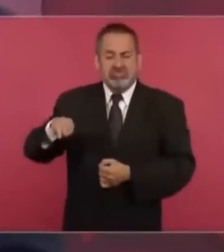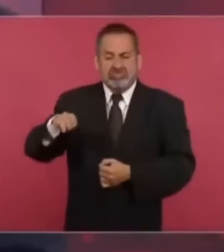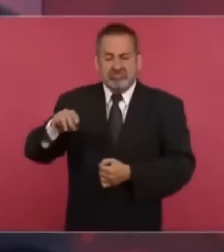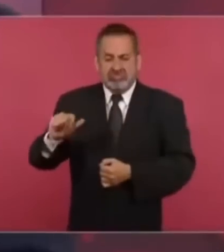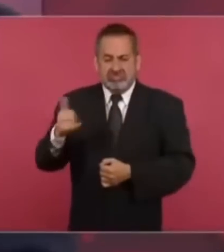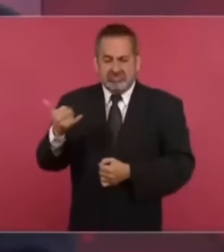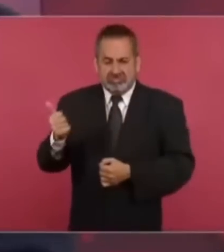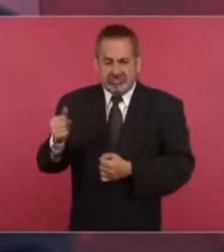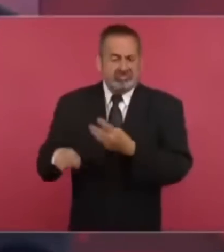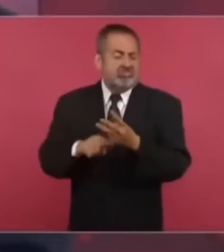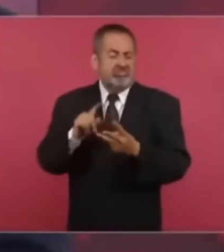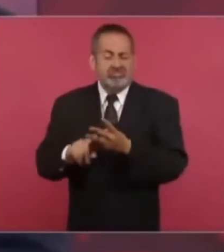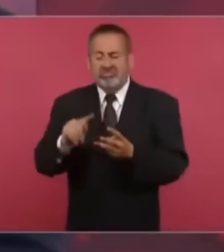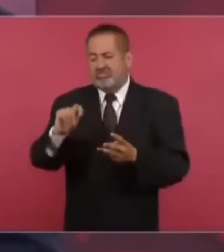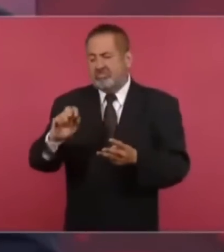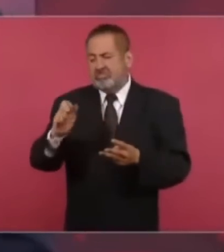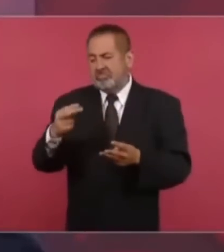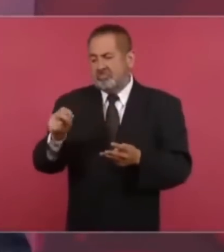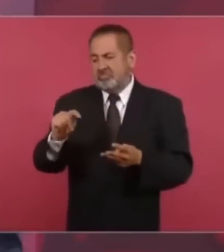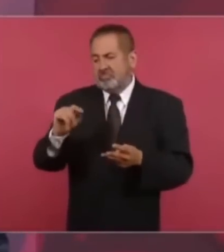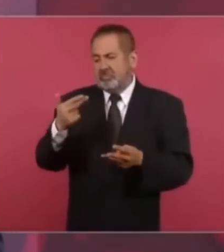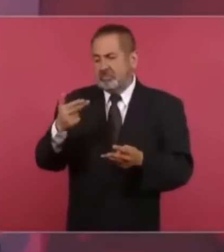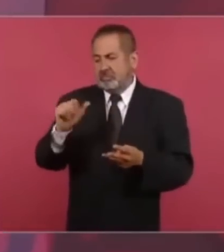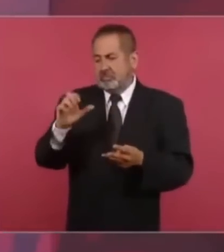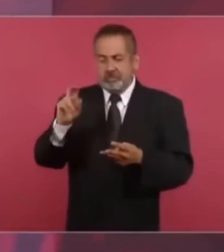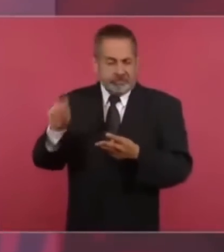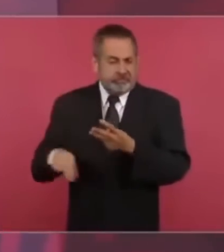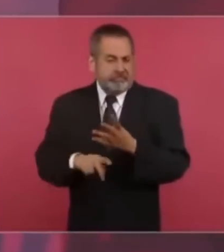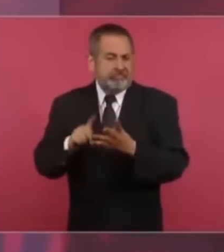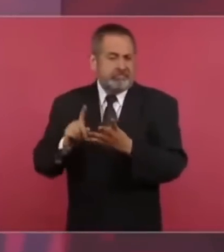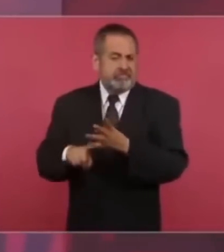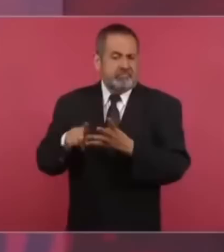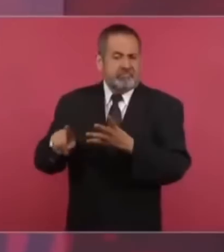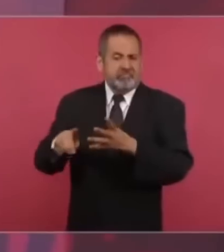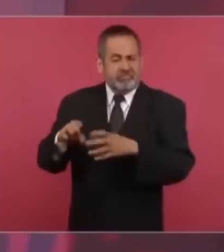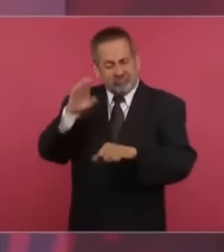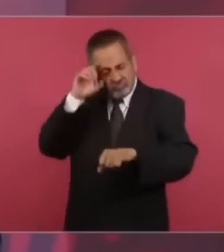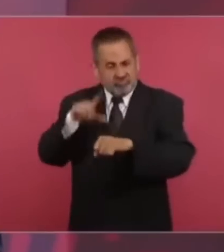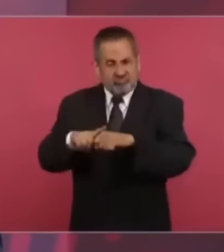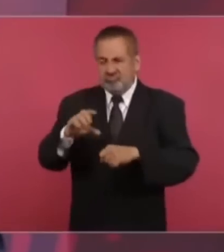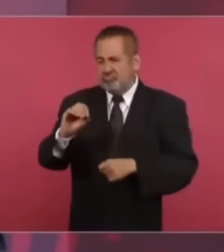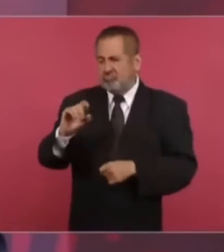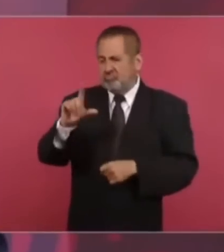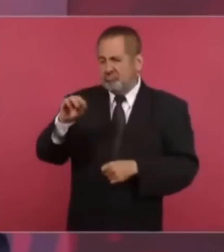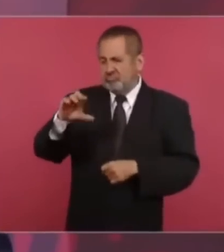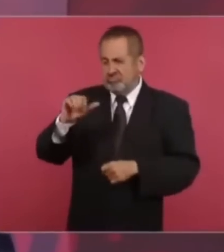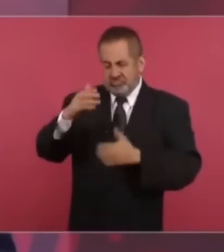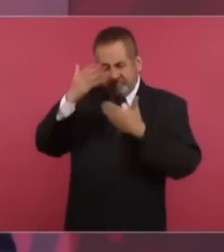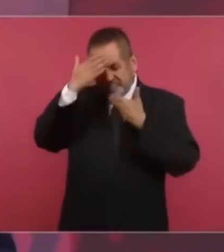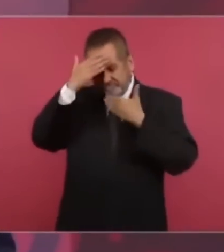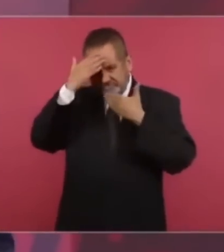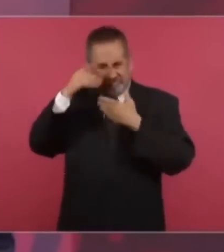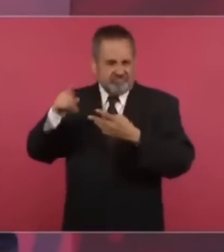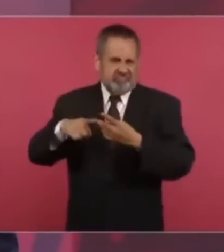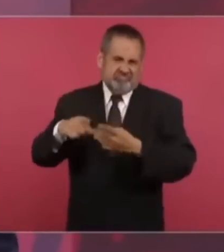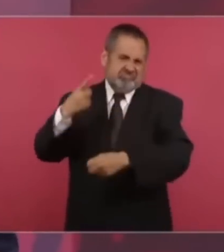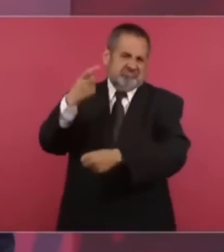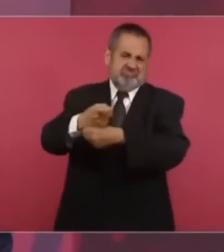como los teotihuacanos, como la gran cultura olmeca, la cultura